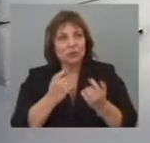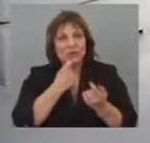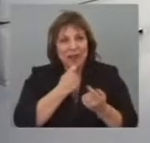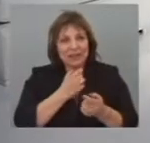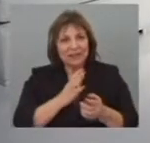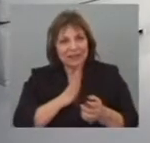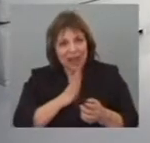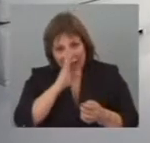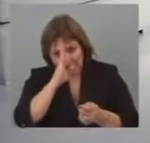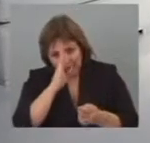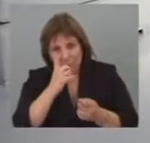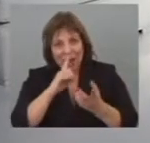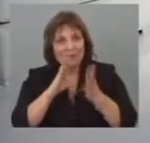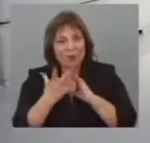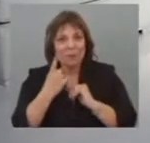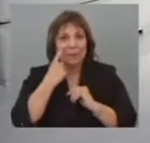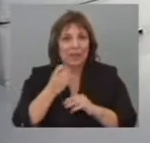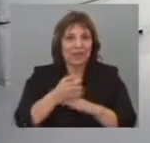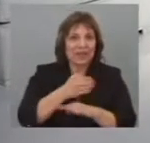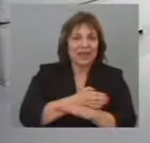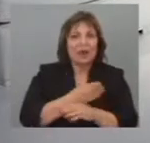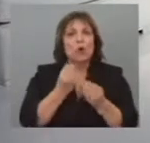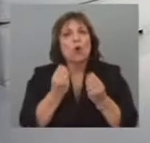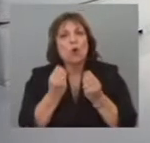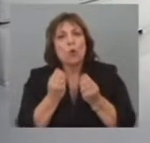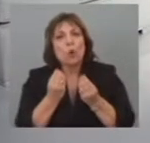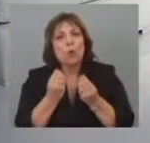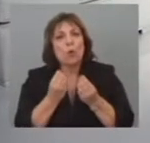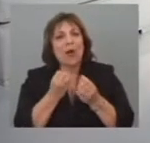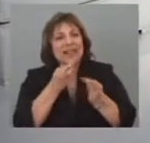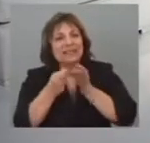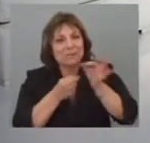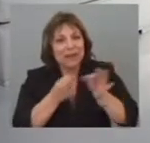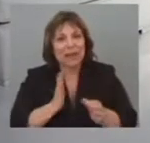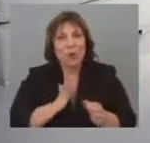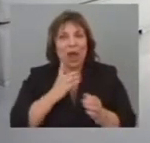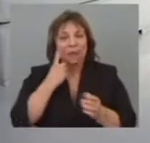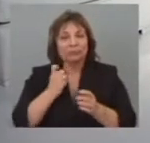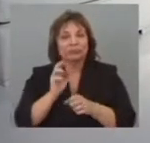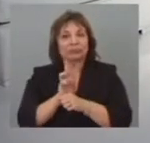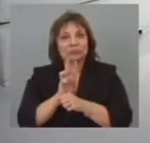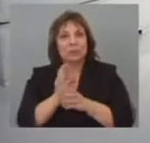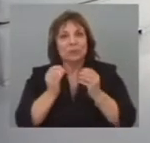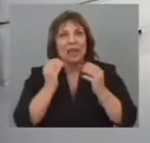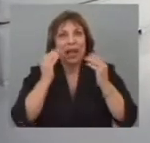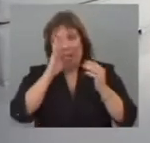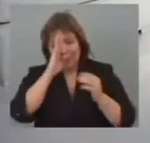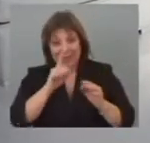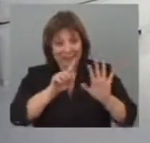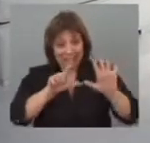forma de prevenir la violencia? Sí, uno de los componentes que tiene la